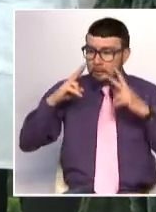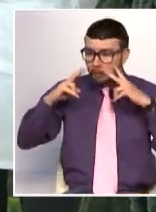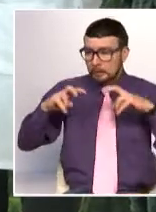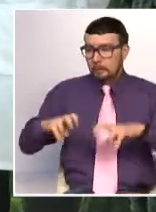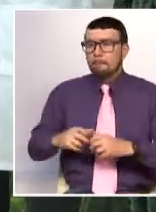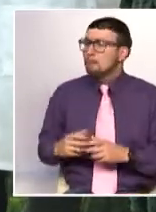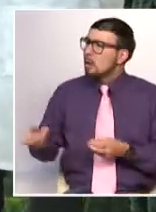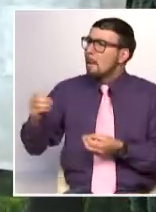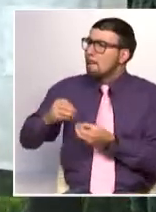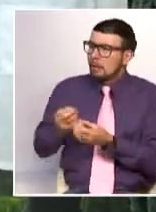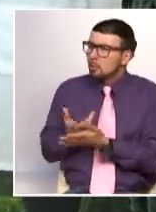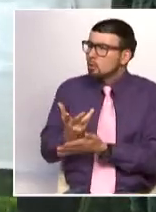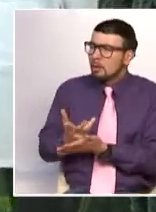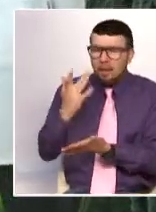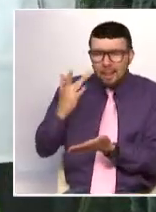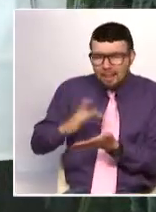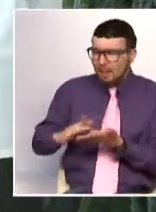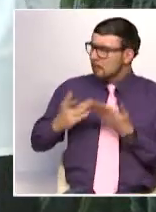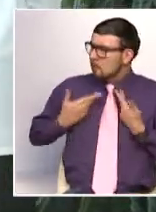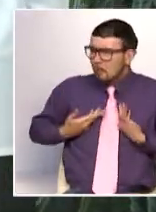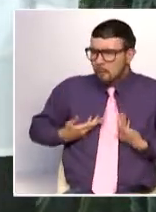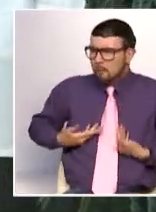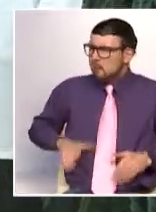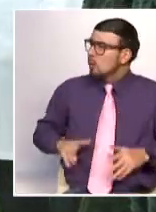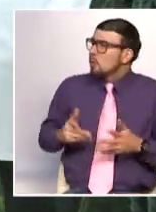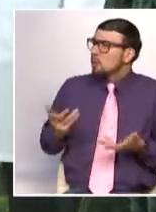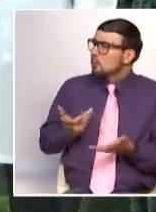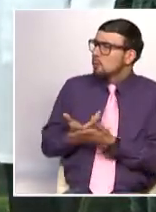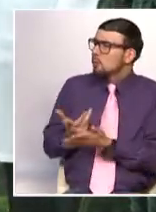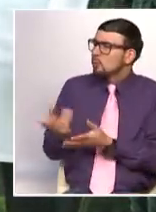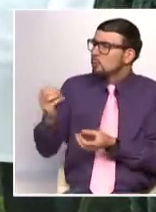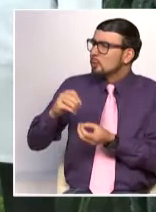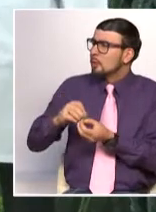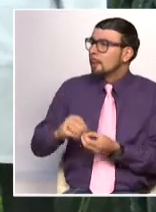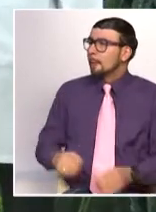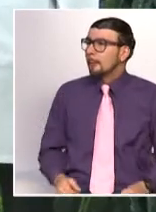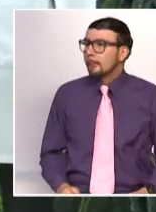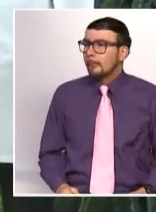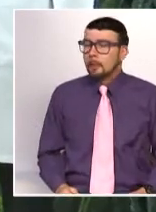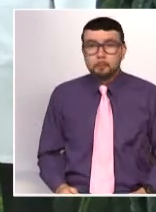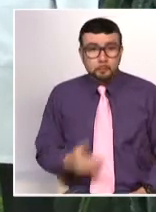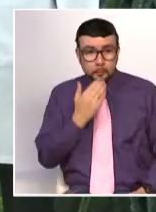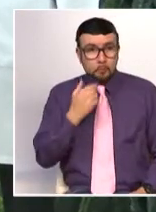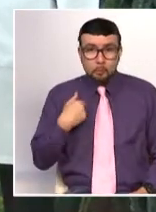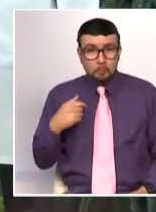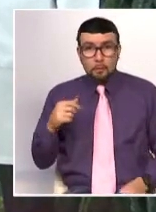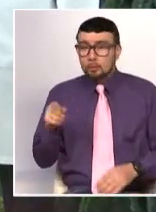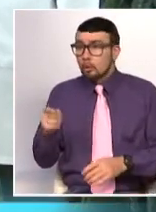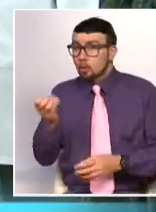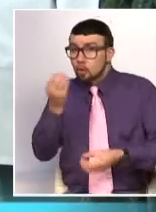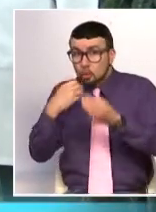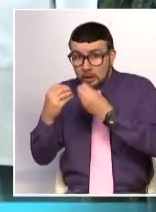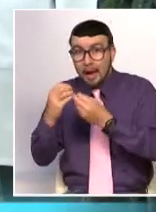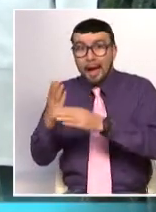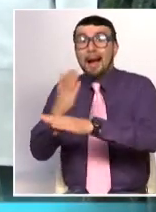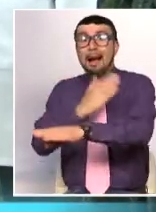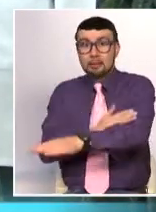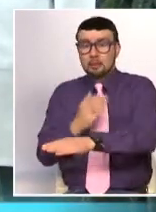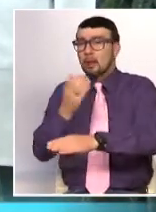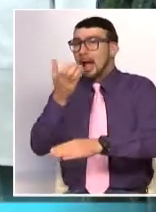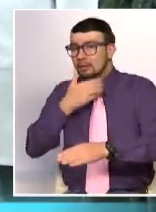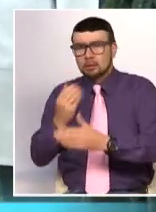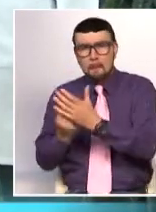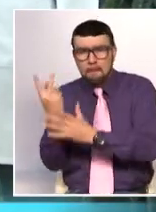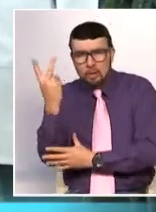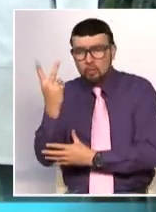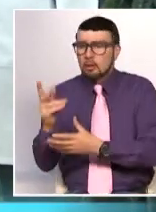consejos de desintoxicación doctor daniel bueno pues está lavar muy bien los alimentos ya sabemos que como nos menciona la